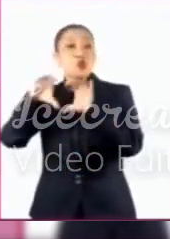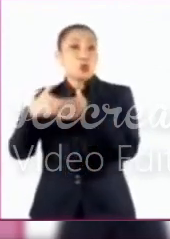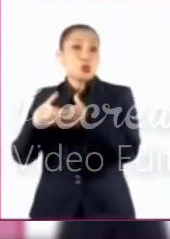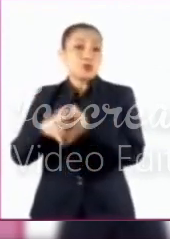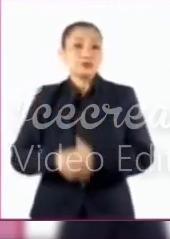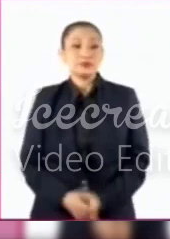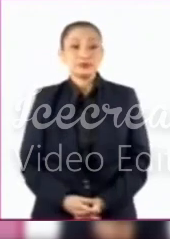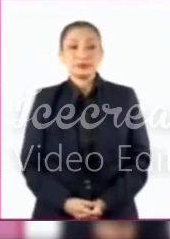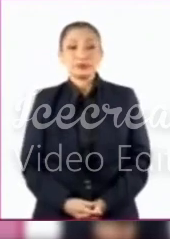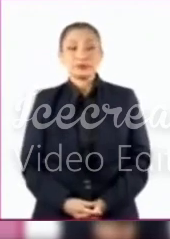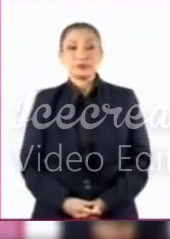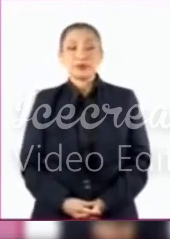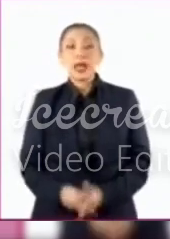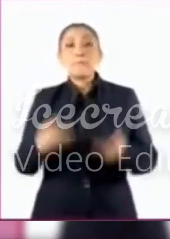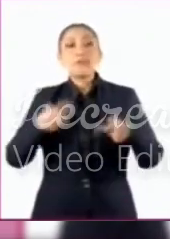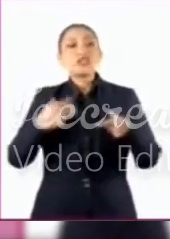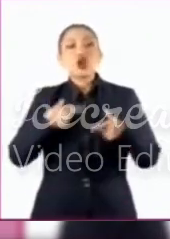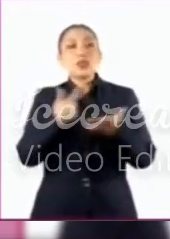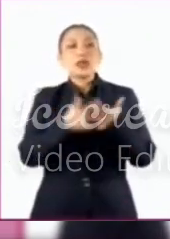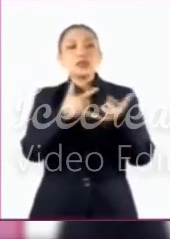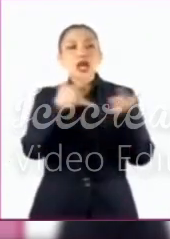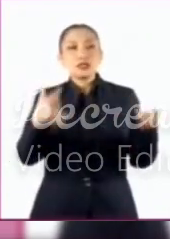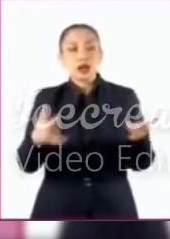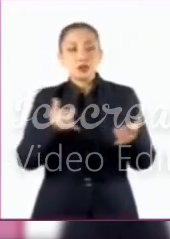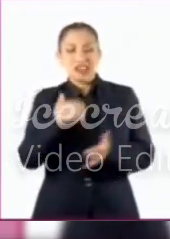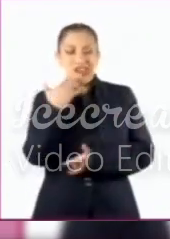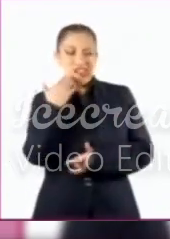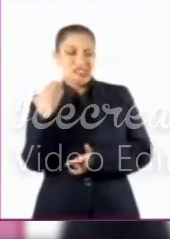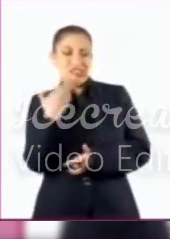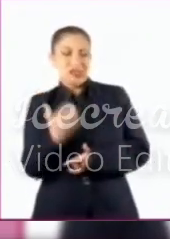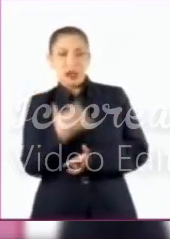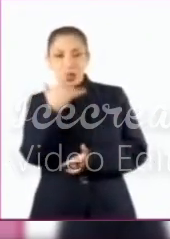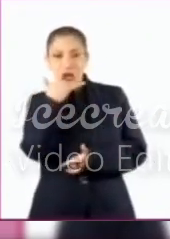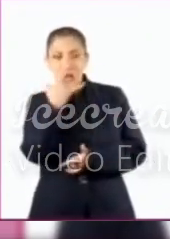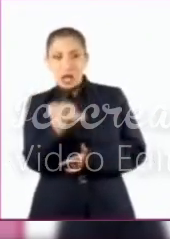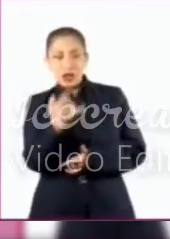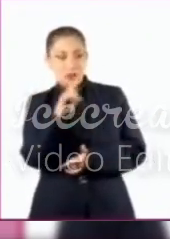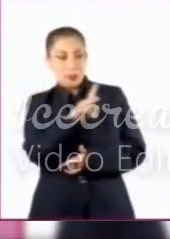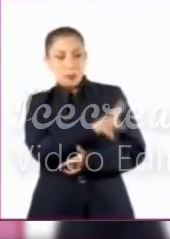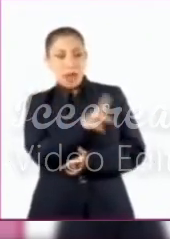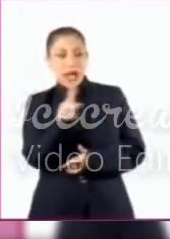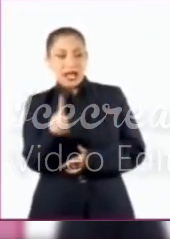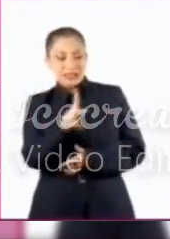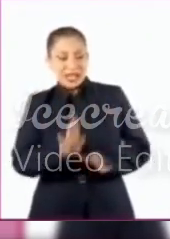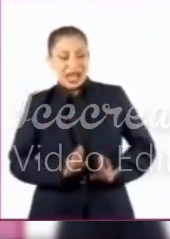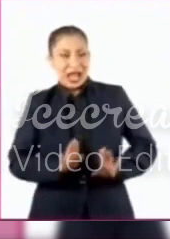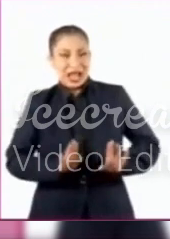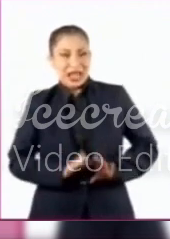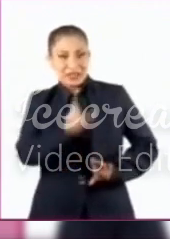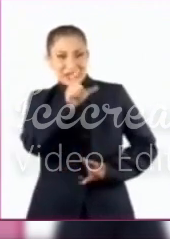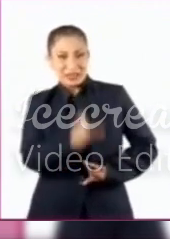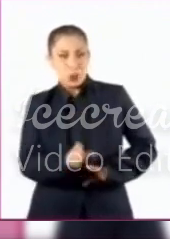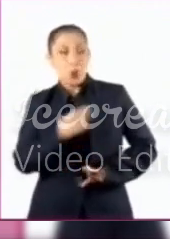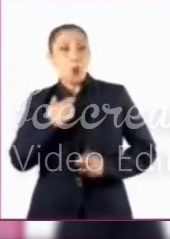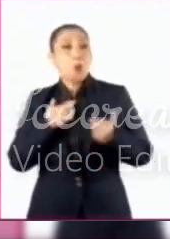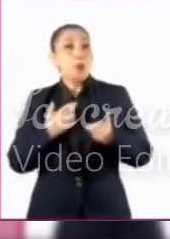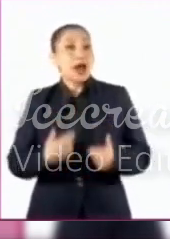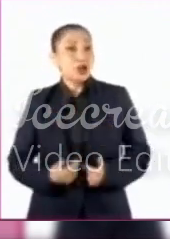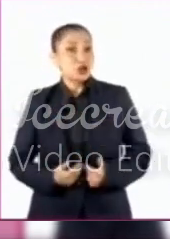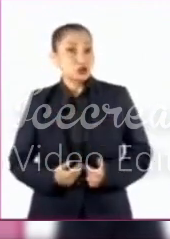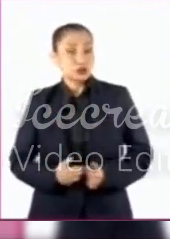extraterrestres. Los personajes son antropomorfos, es decir, se asemejan a las características